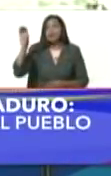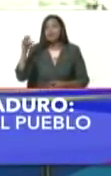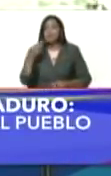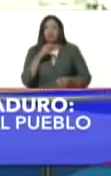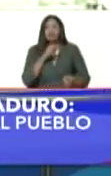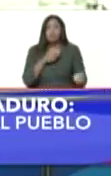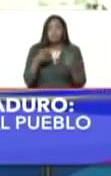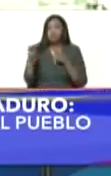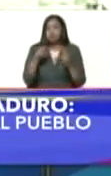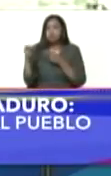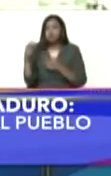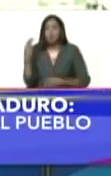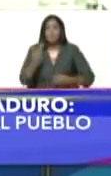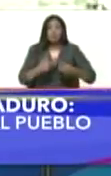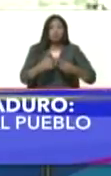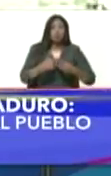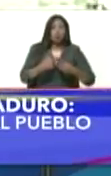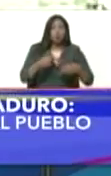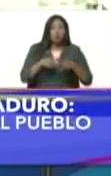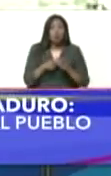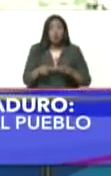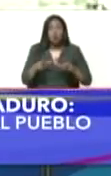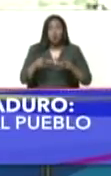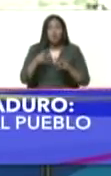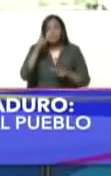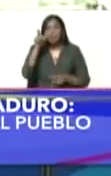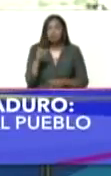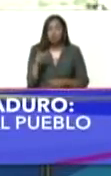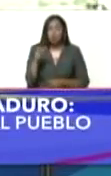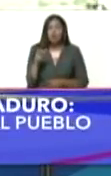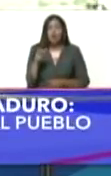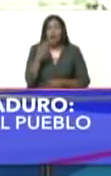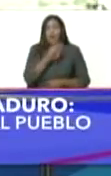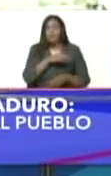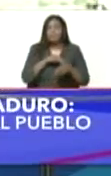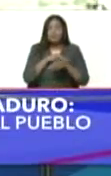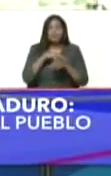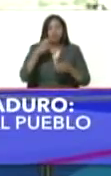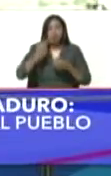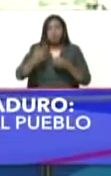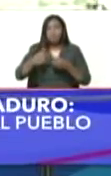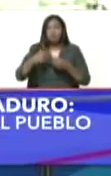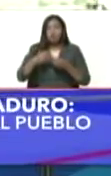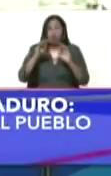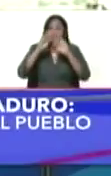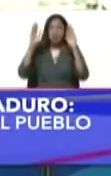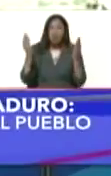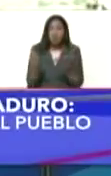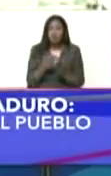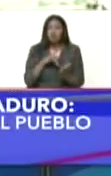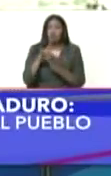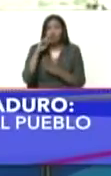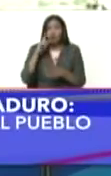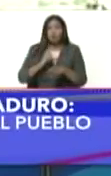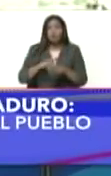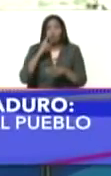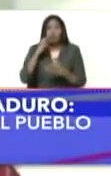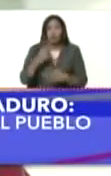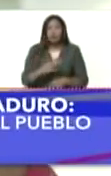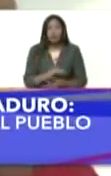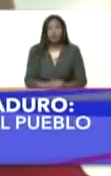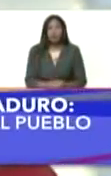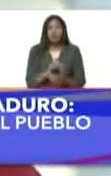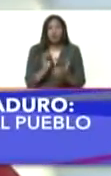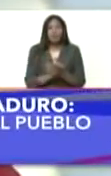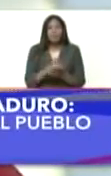Y nuestro ministro está en Emiratos Árabes Unidos presidiendo en el mundo, miren. En tiempo real,